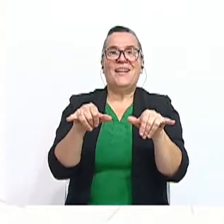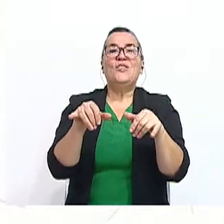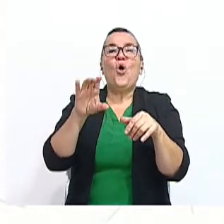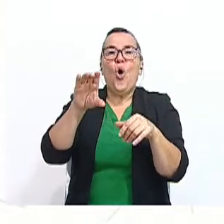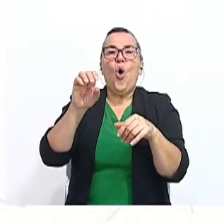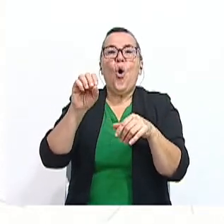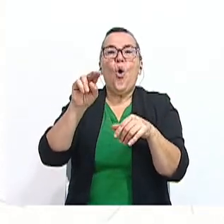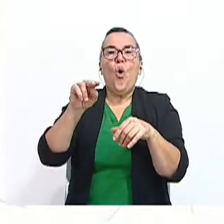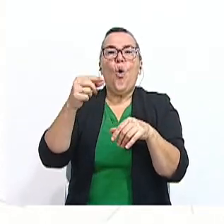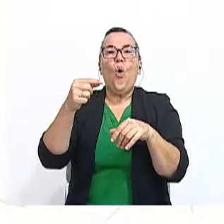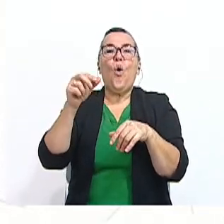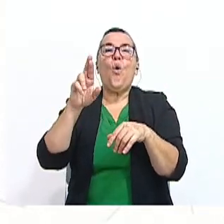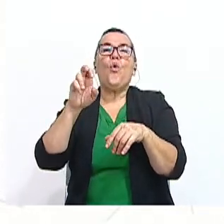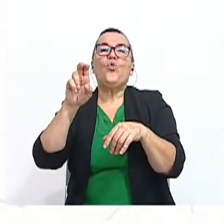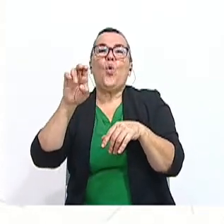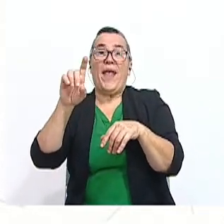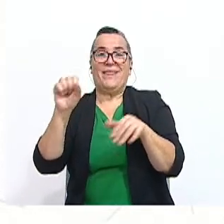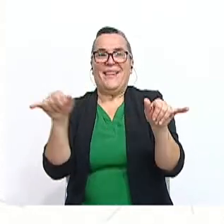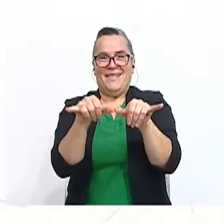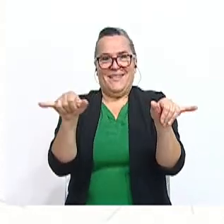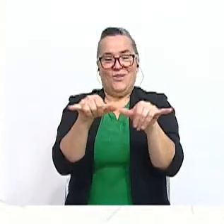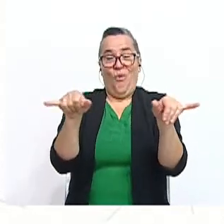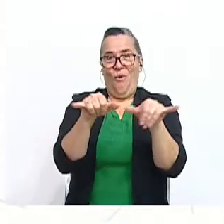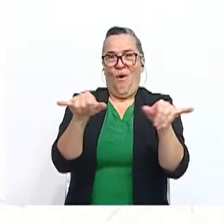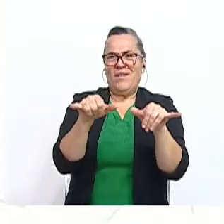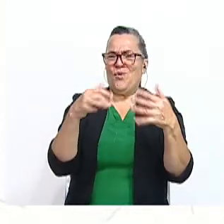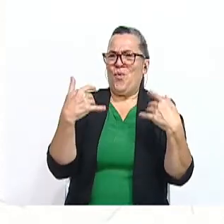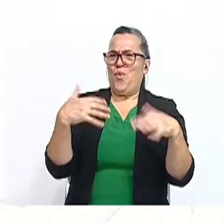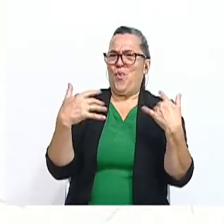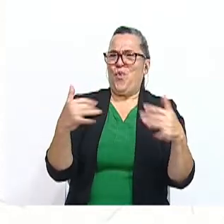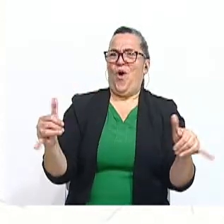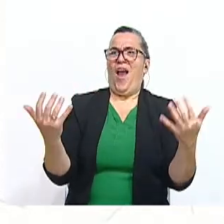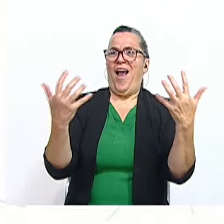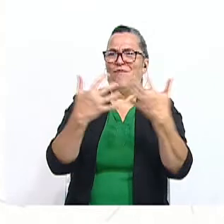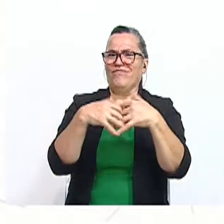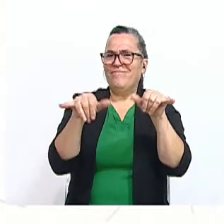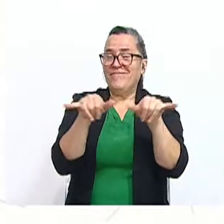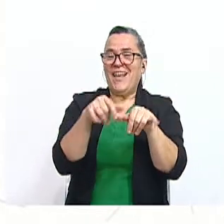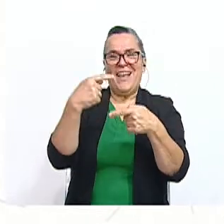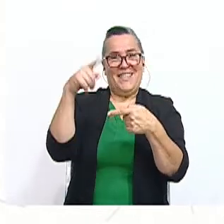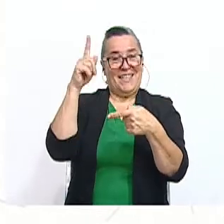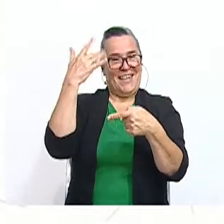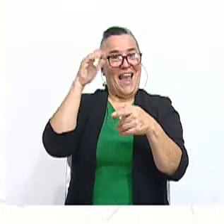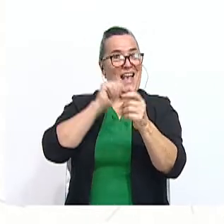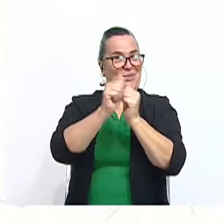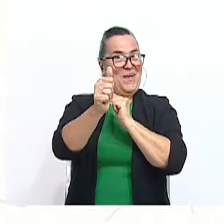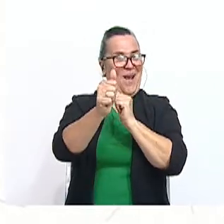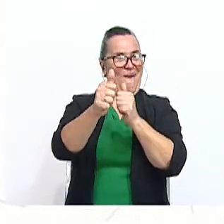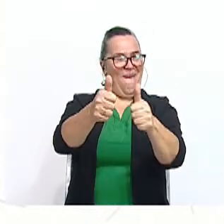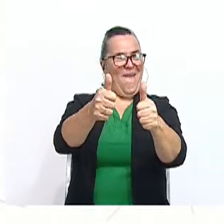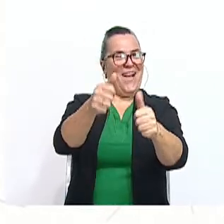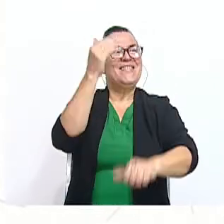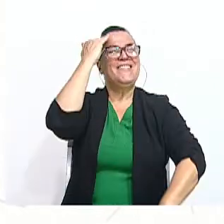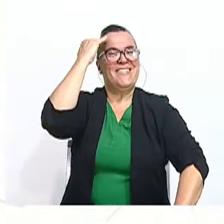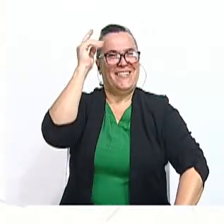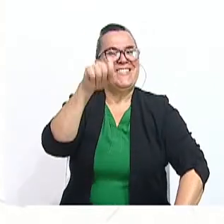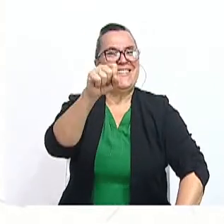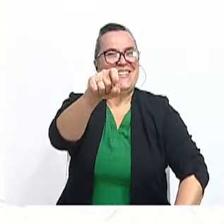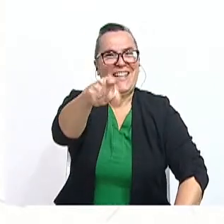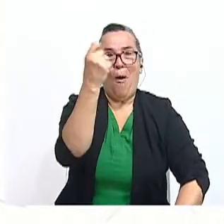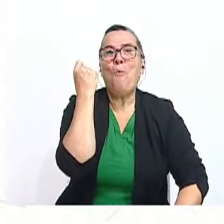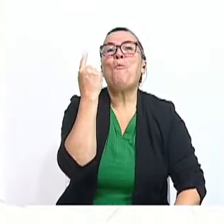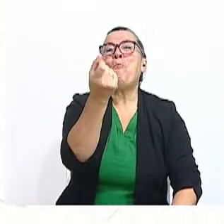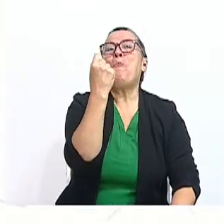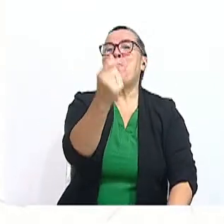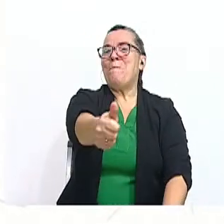son congruentes. Lindo, ¿verdad? Ángulos correspondientes. Le ponemos check ya de superado. Yo sé que sí, lo están entendiendo